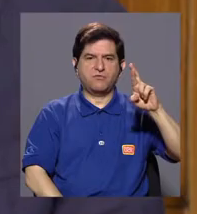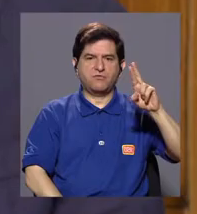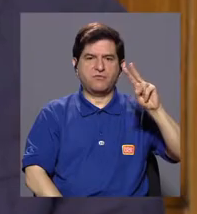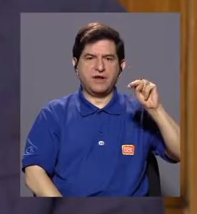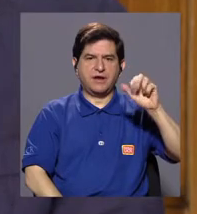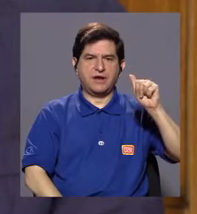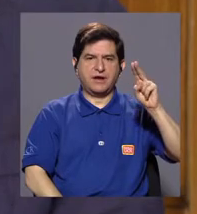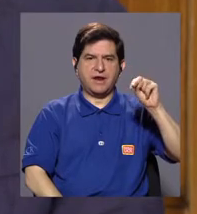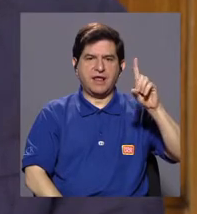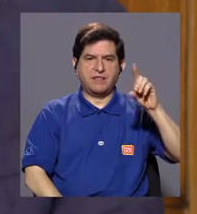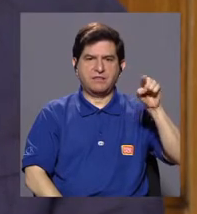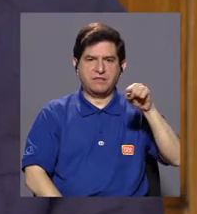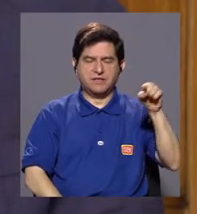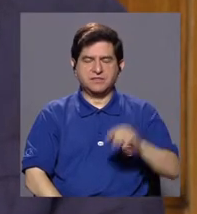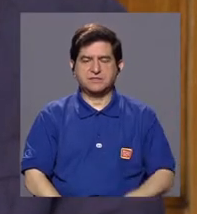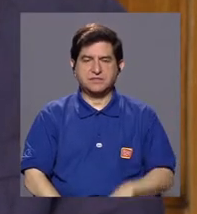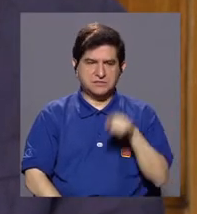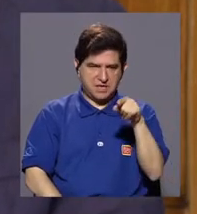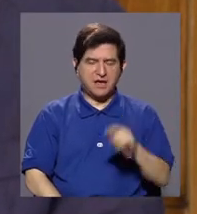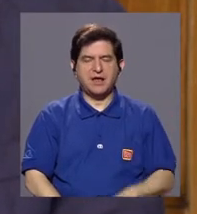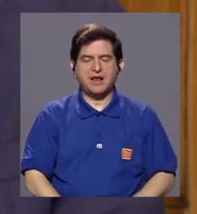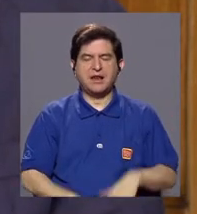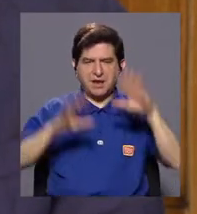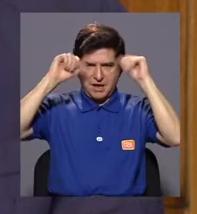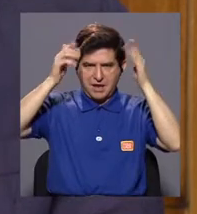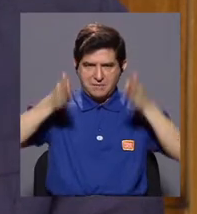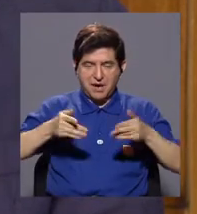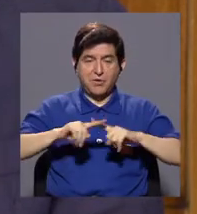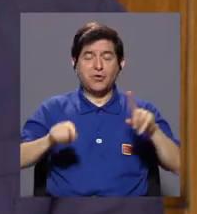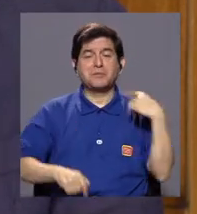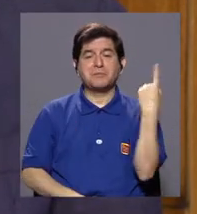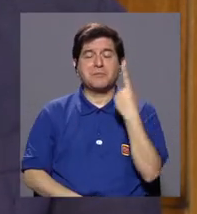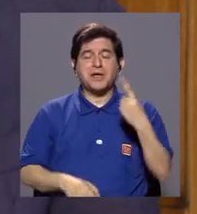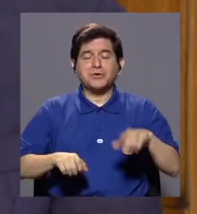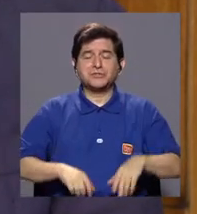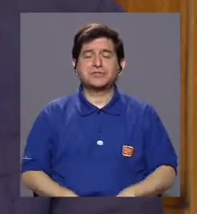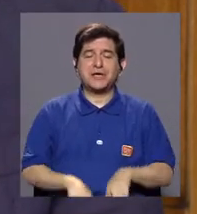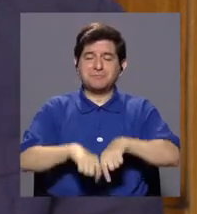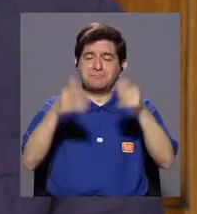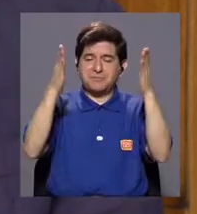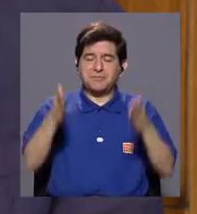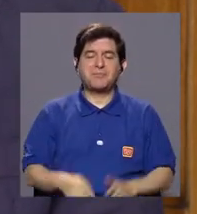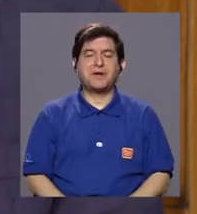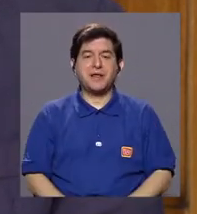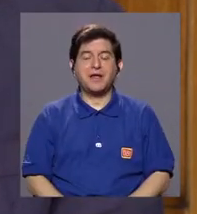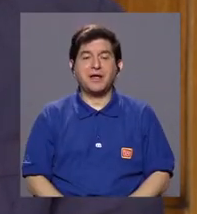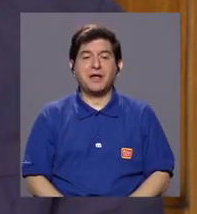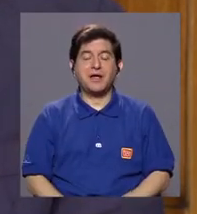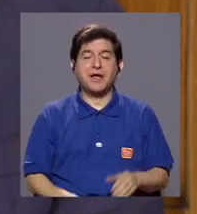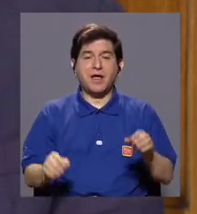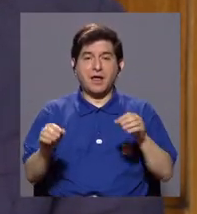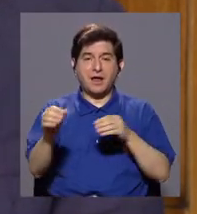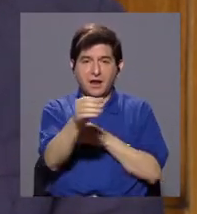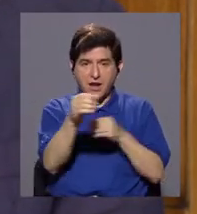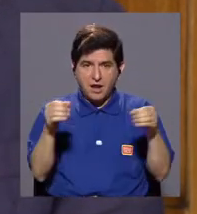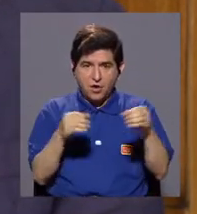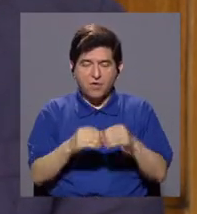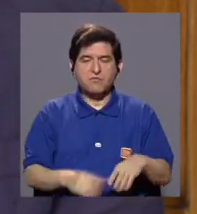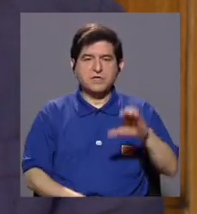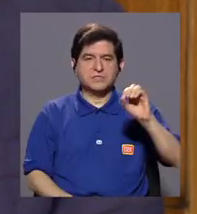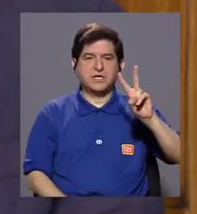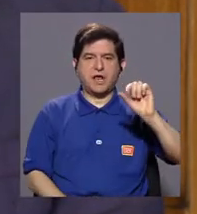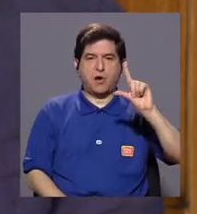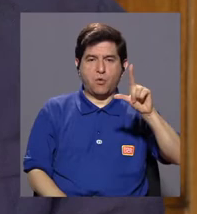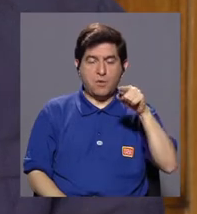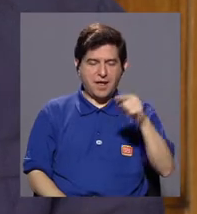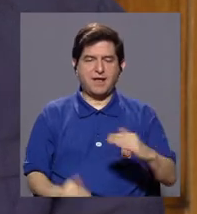allá, nunca dejó de ser periodista. Entonces, en la oficina oval, en la Casa